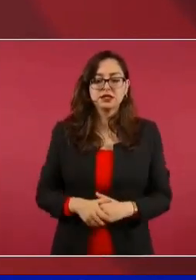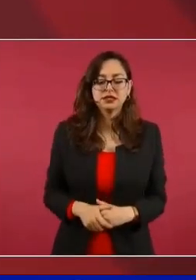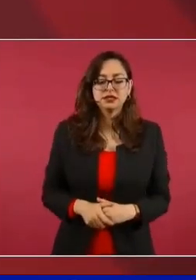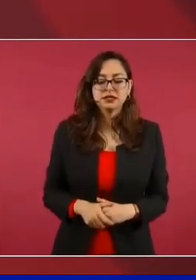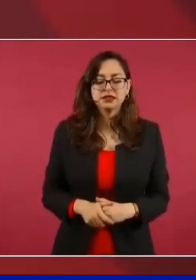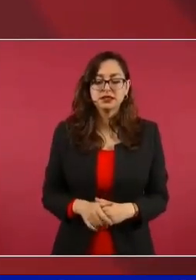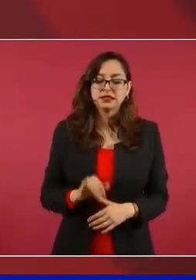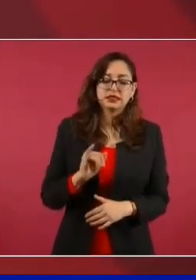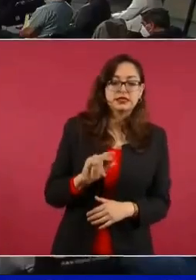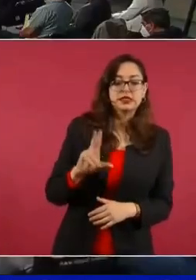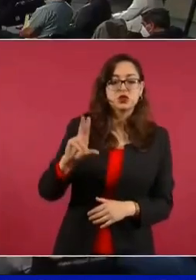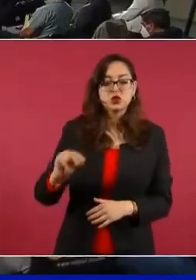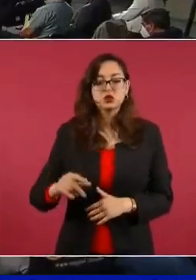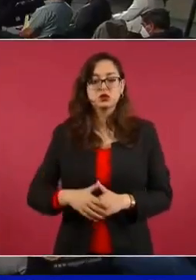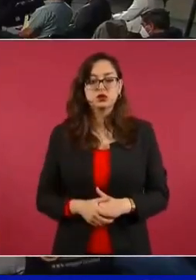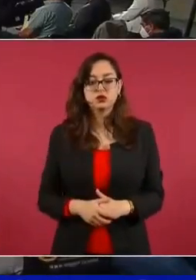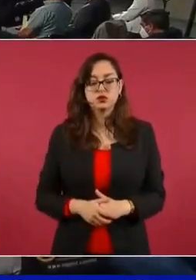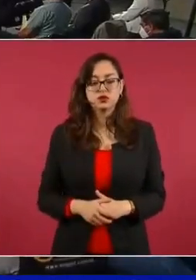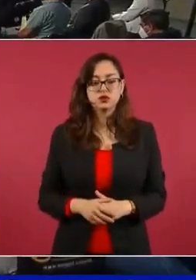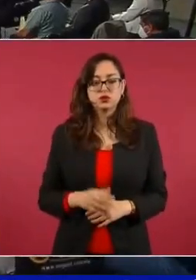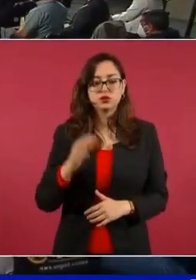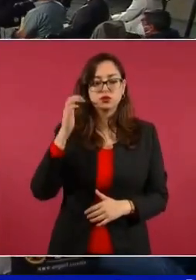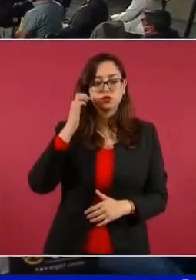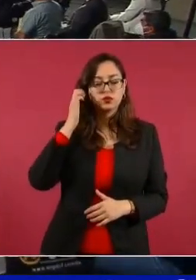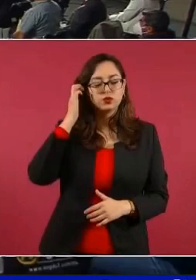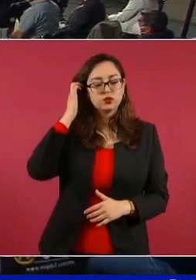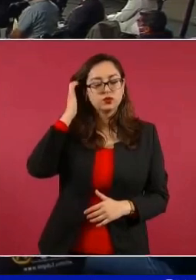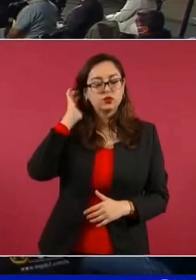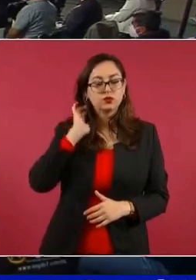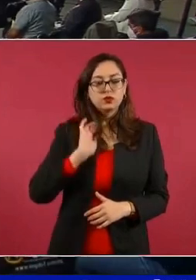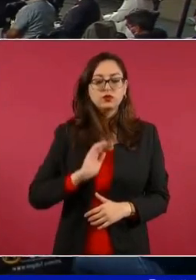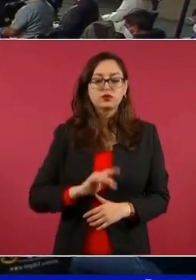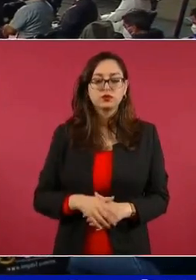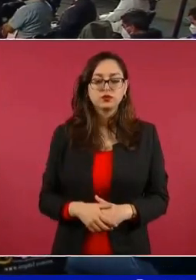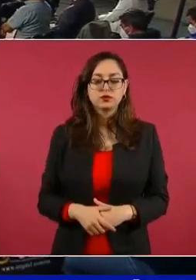comprometidas con el pueblo, que le tengan amor al pueblo.